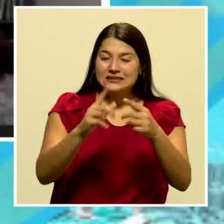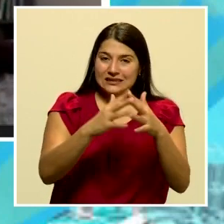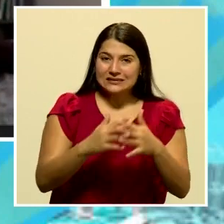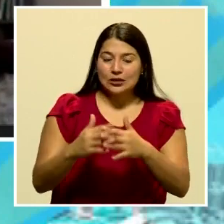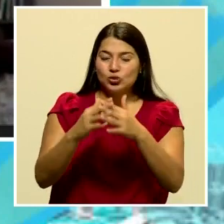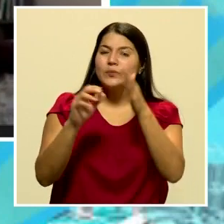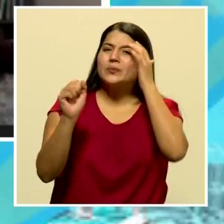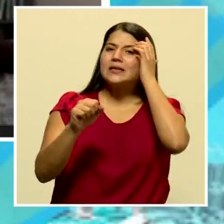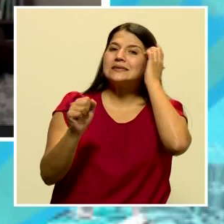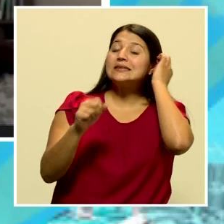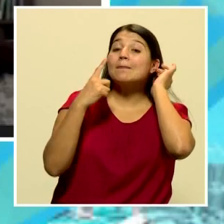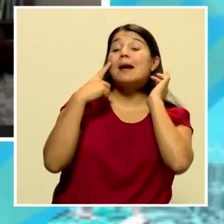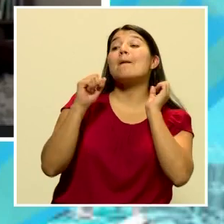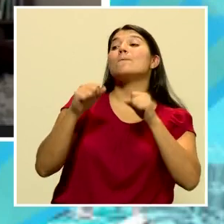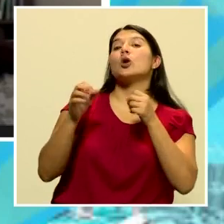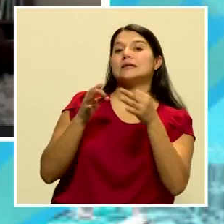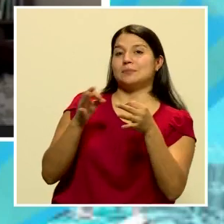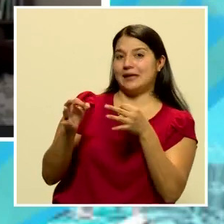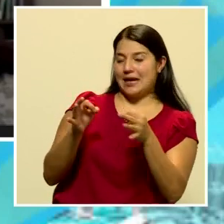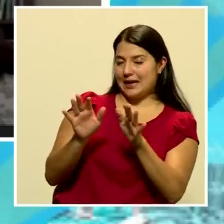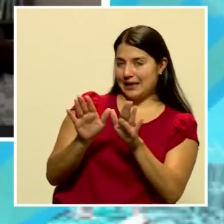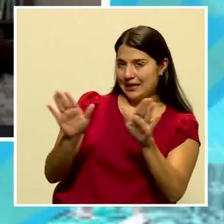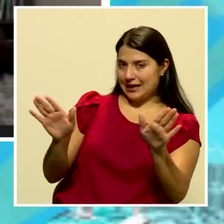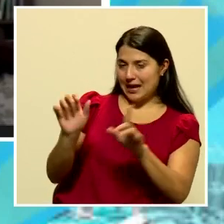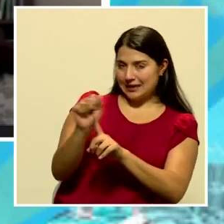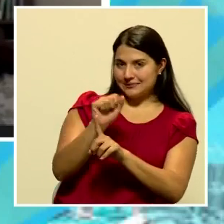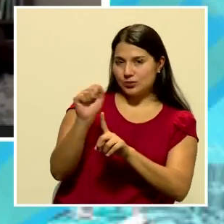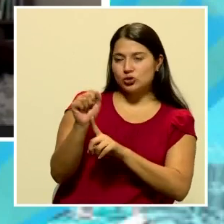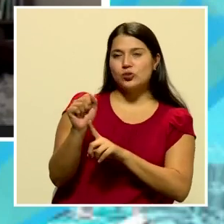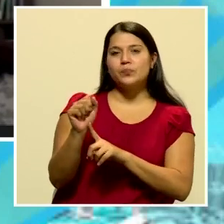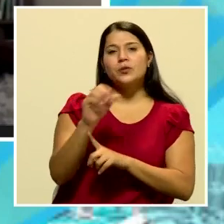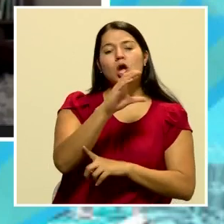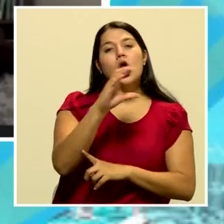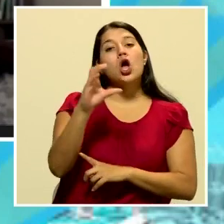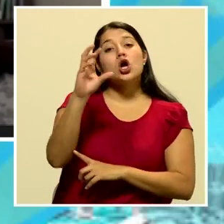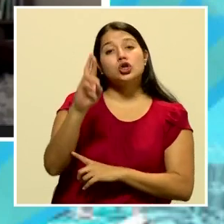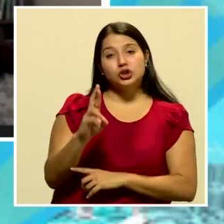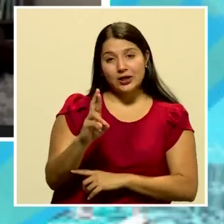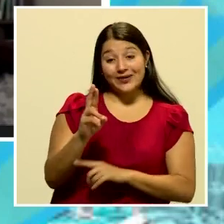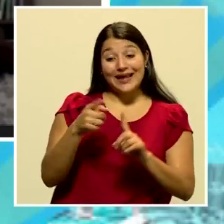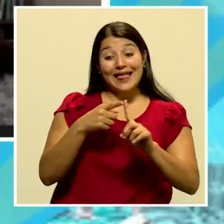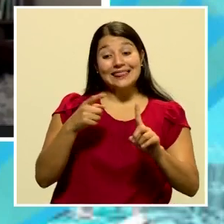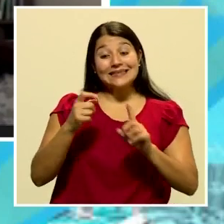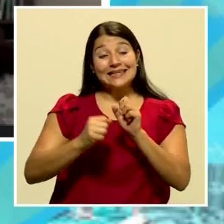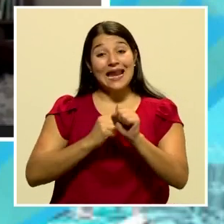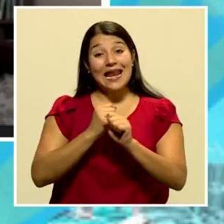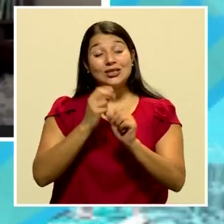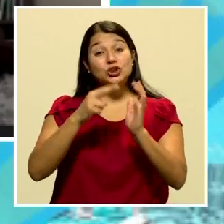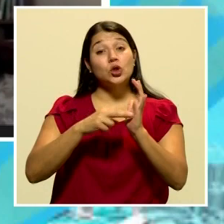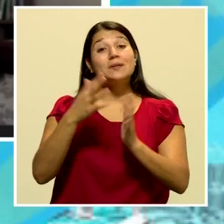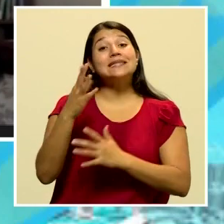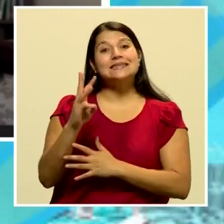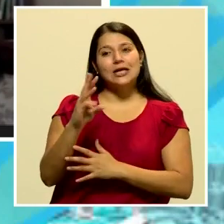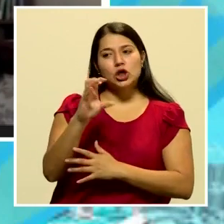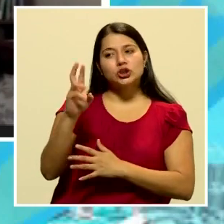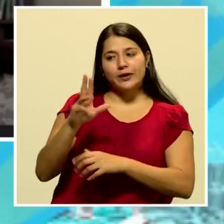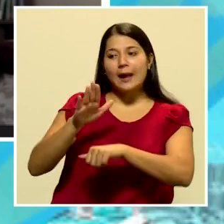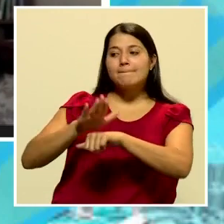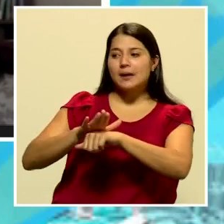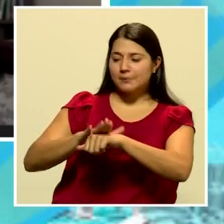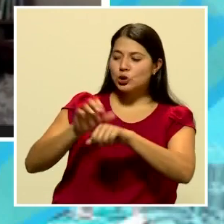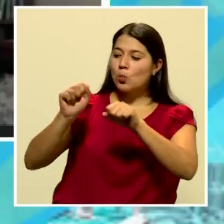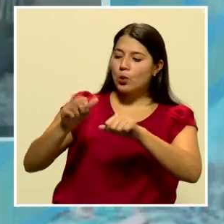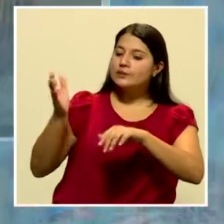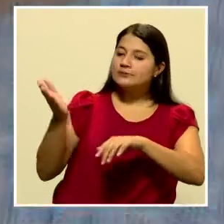a la audiencia, Costa Rica, y con lo que mencionaba María Teresa, Costa Rica desde el 2016 les da un permiso de ingreso y tránsito